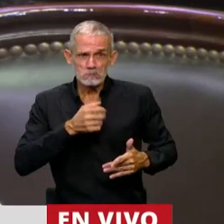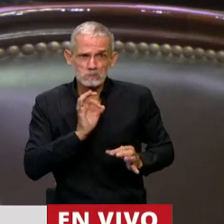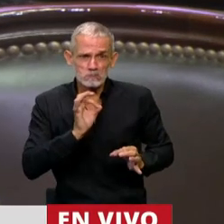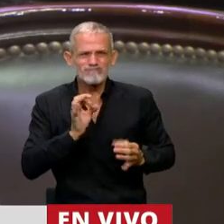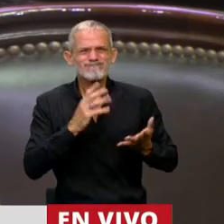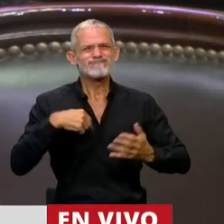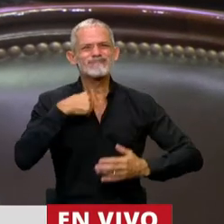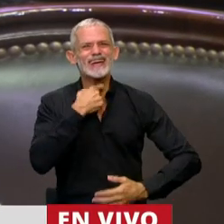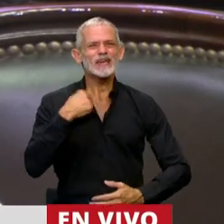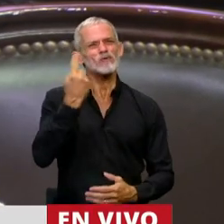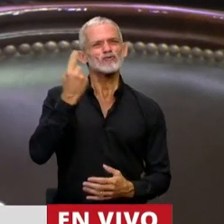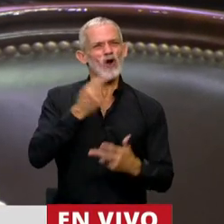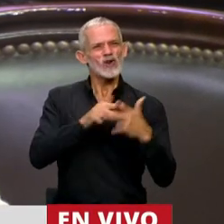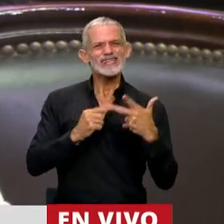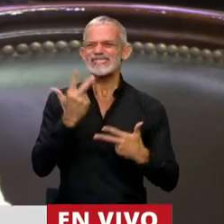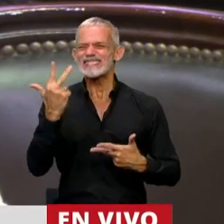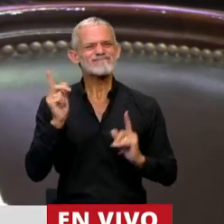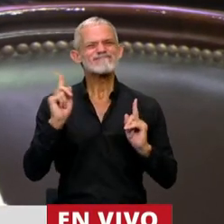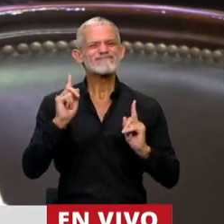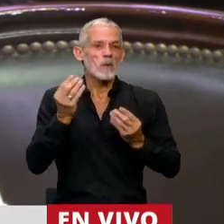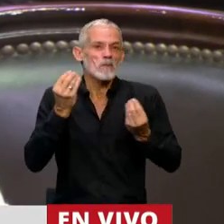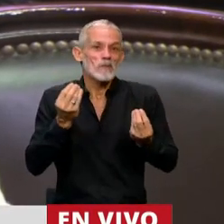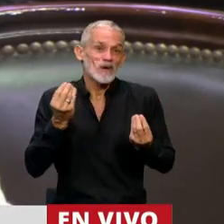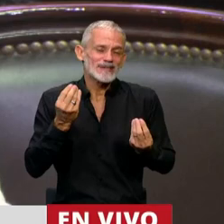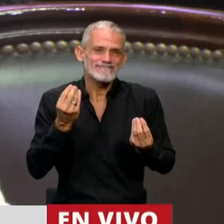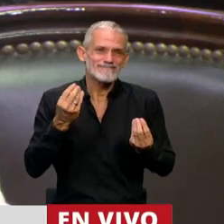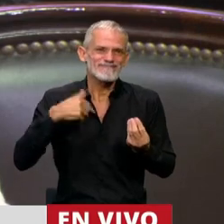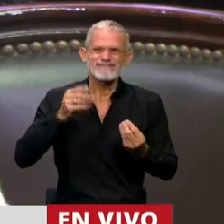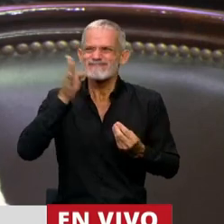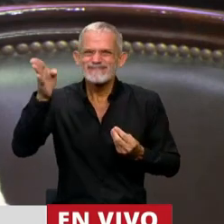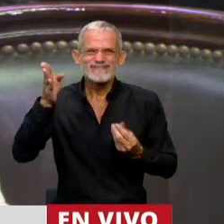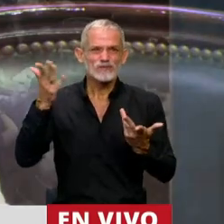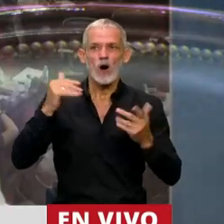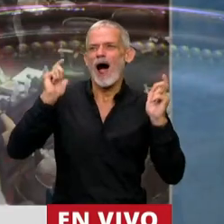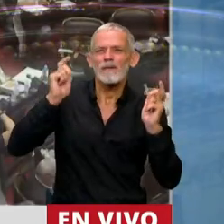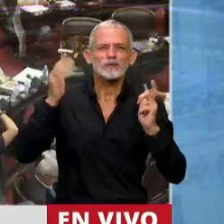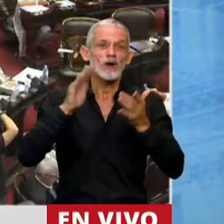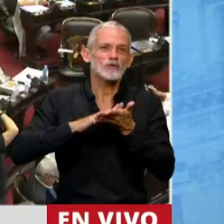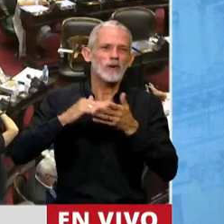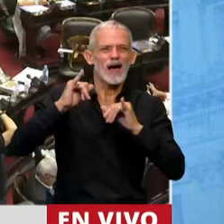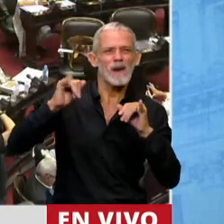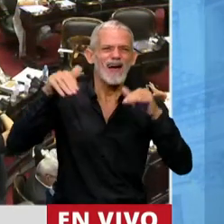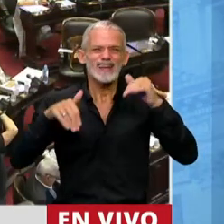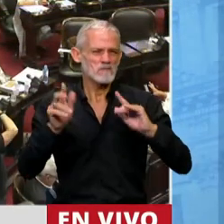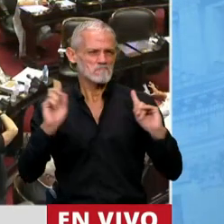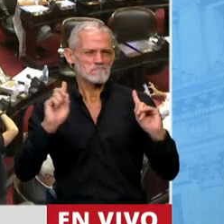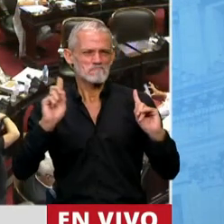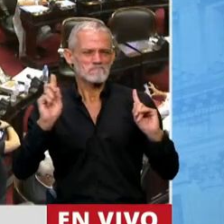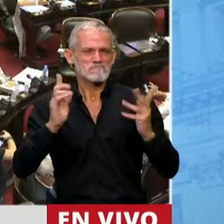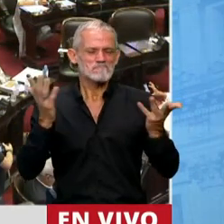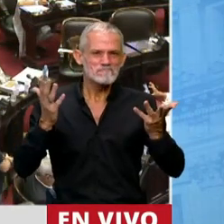no queríamos ir solos, justamente porque no era una aventura electoralista ni era